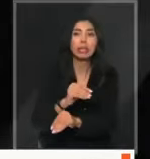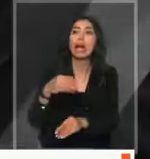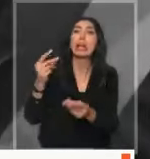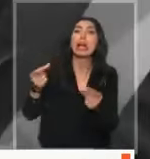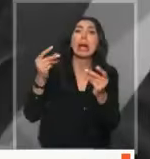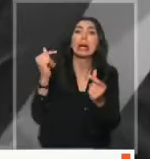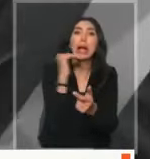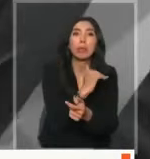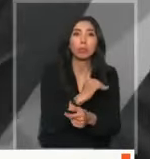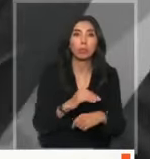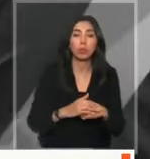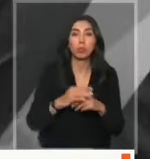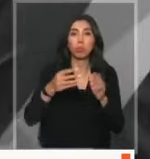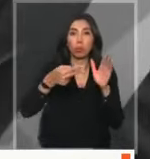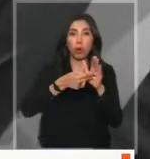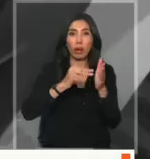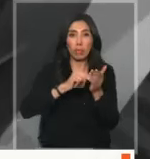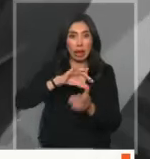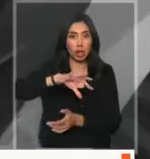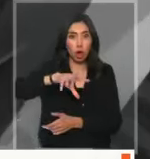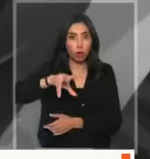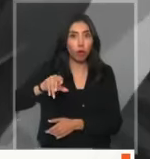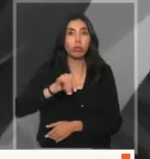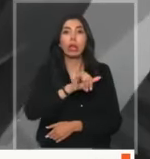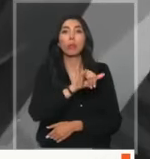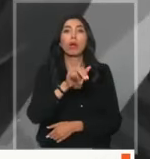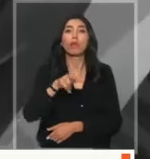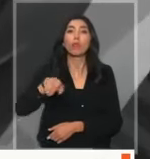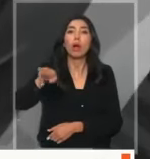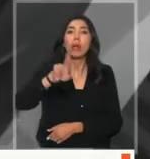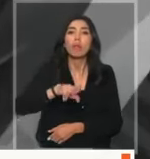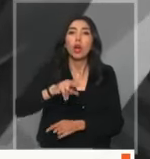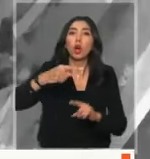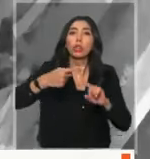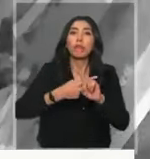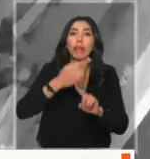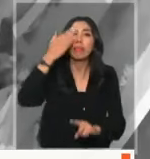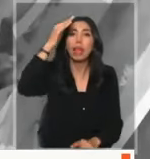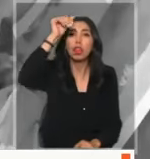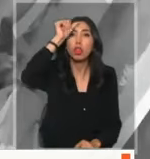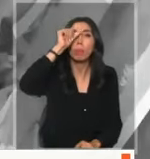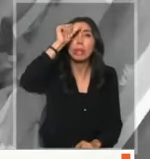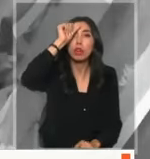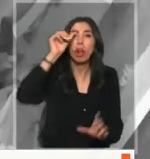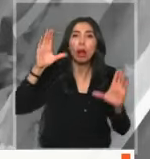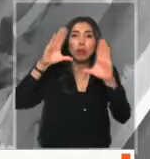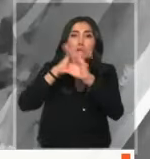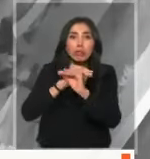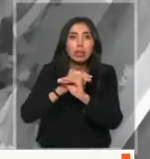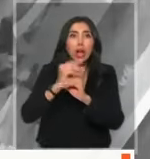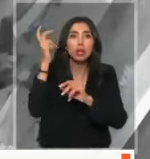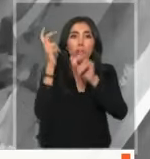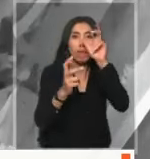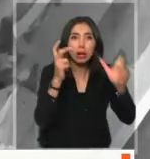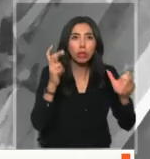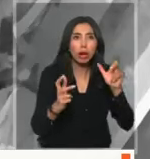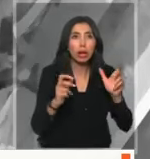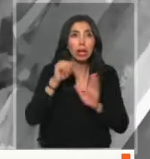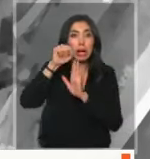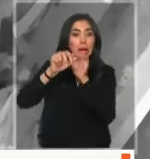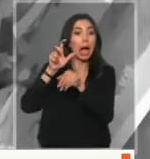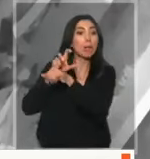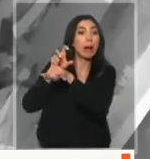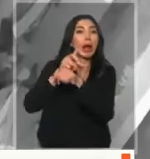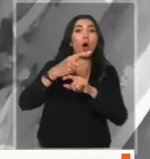El problema es que el robo no terminó ahí. Volvieron el domingo por la noche para sacar lo que se les había quedado. Las cámaras nuevamente